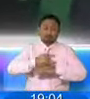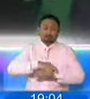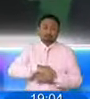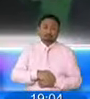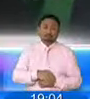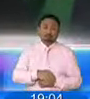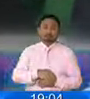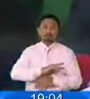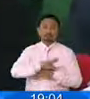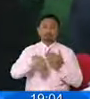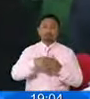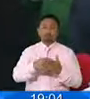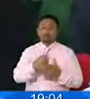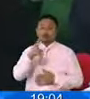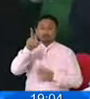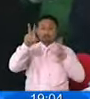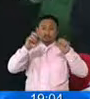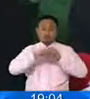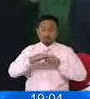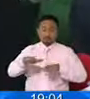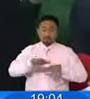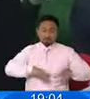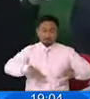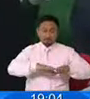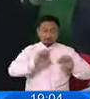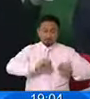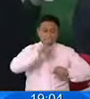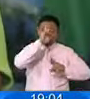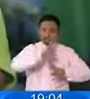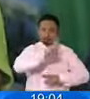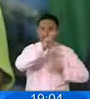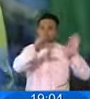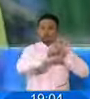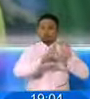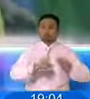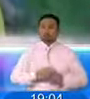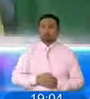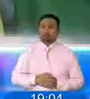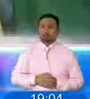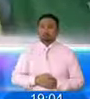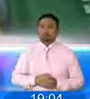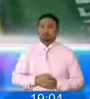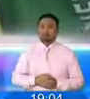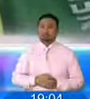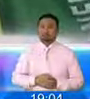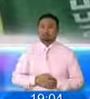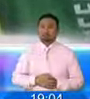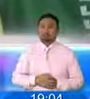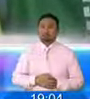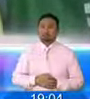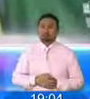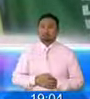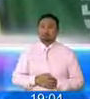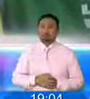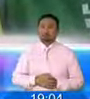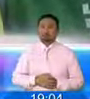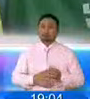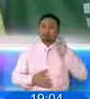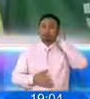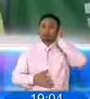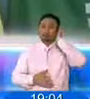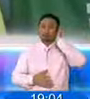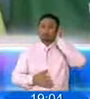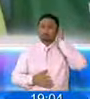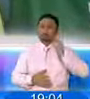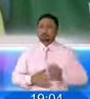todo lo actuado ha sido en absoluto apego a la ley. Los que traicionaron los principios de la Revolución Ciudadana